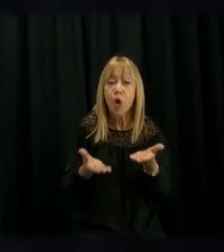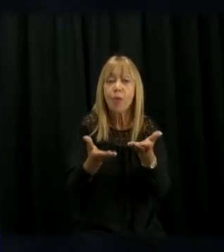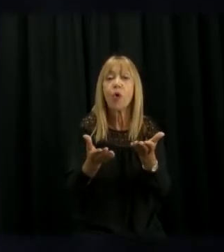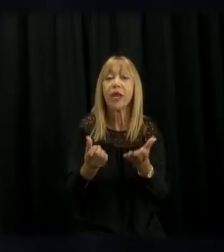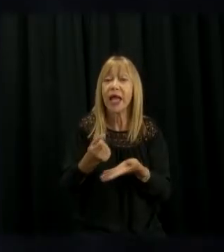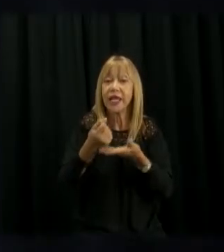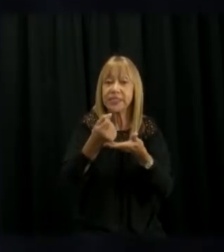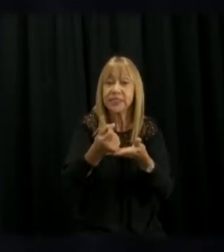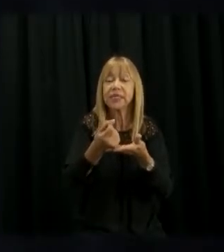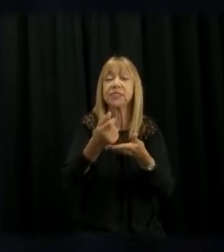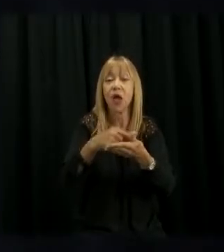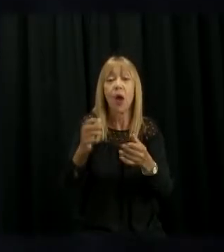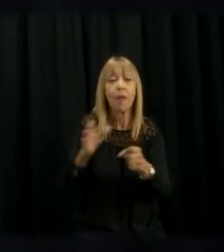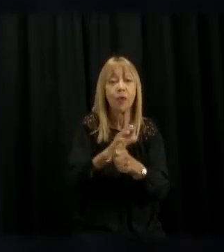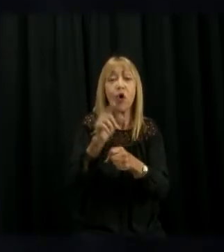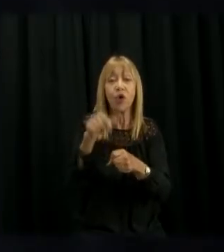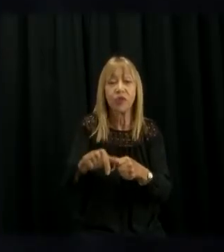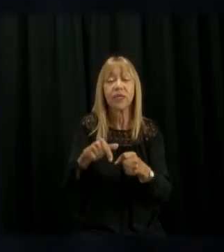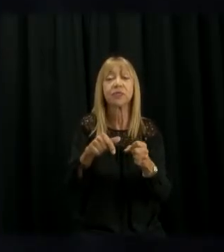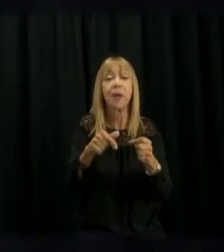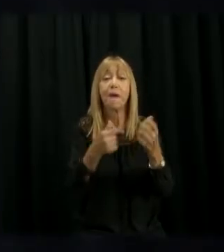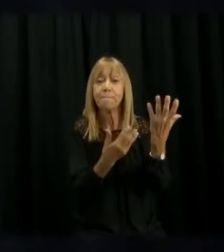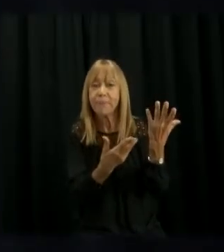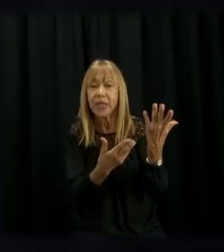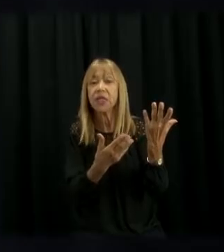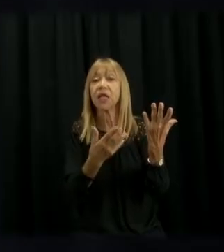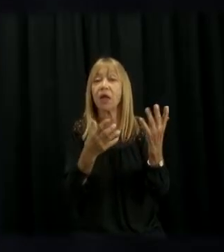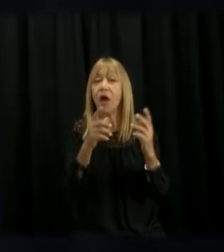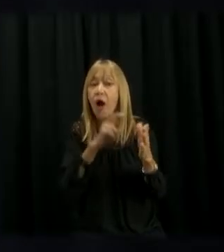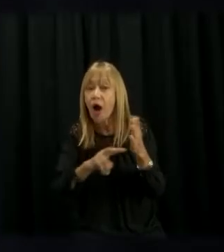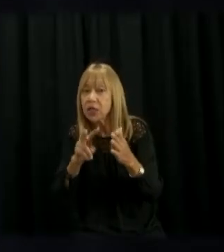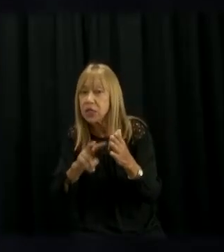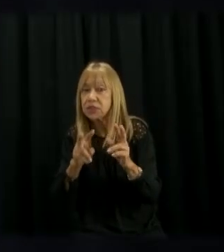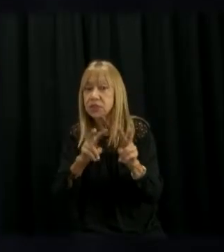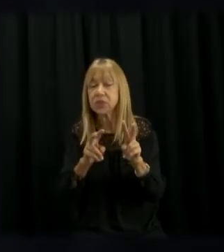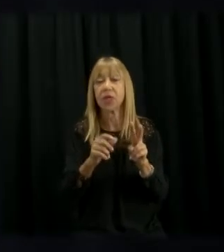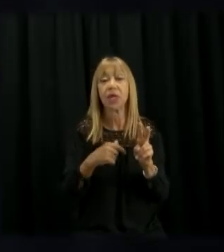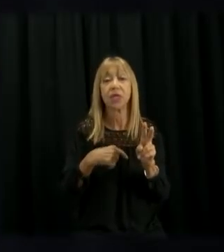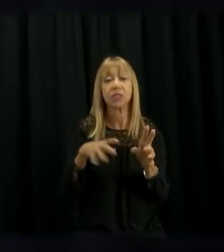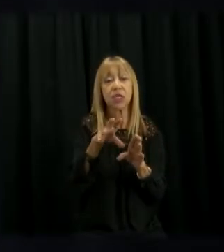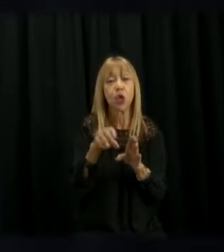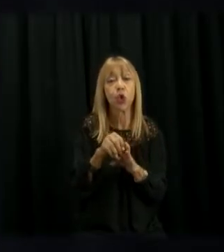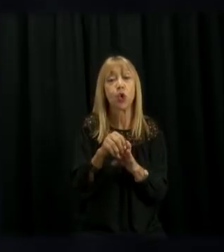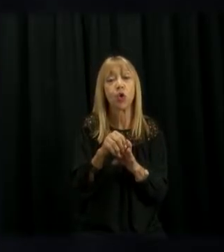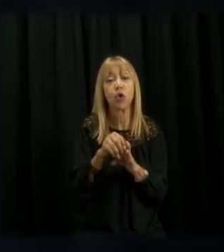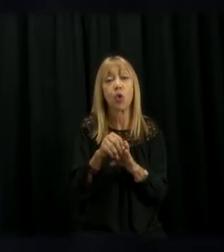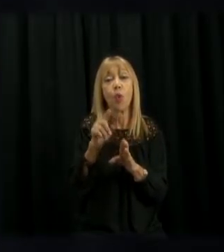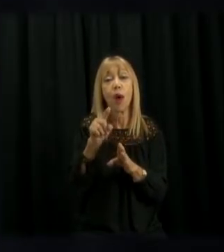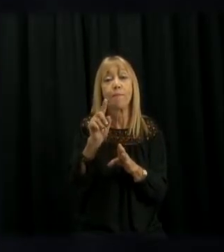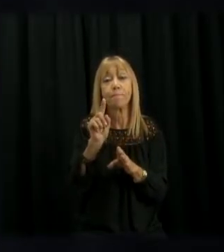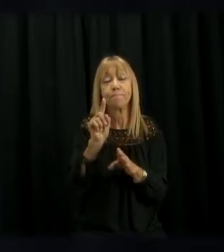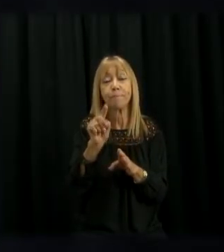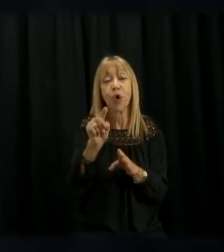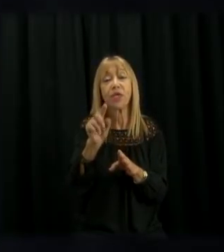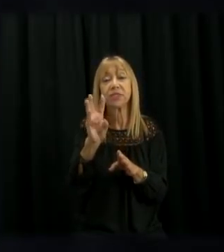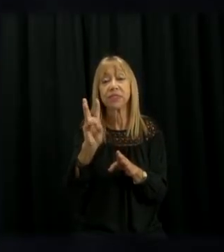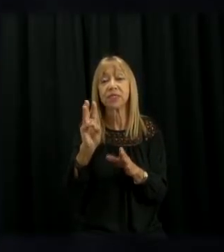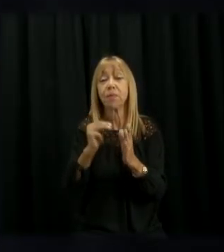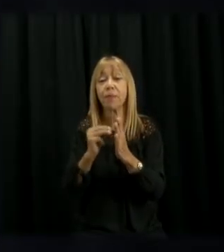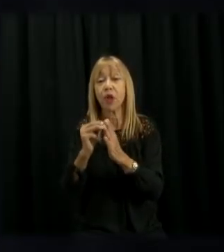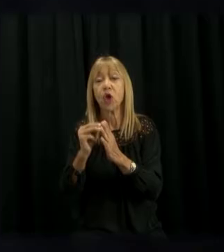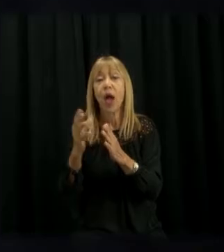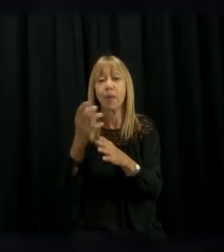asistir con el cumplimiento a tiempo de estas auditorías. Algunos de estos incentivos incluyen una